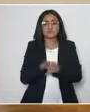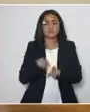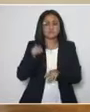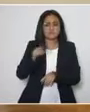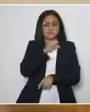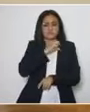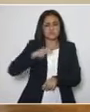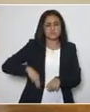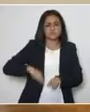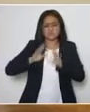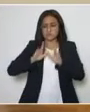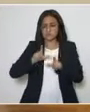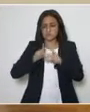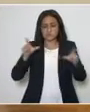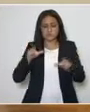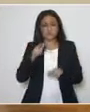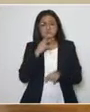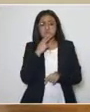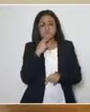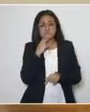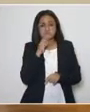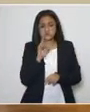ayuntamiento,